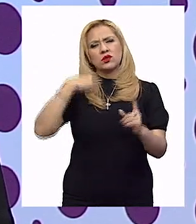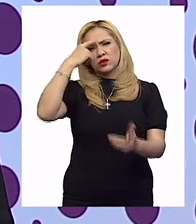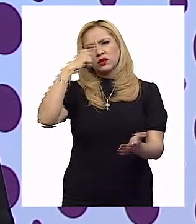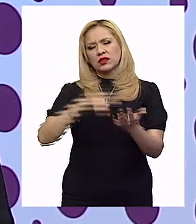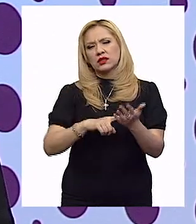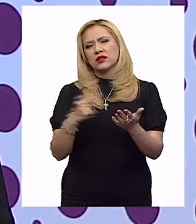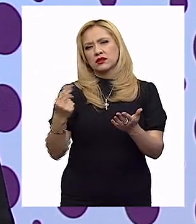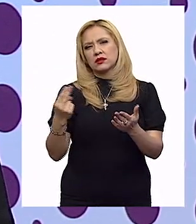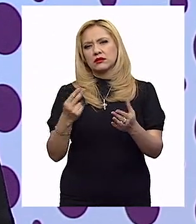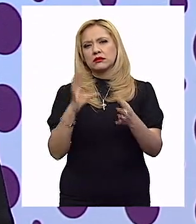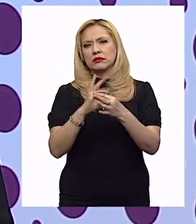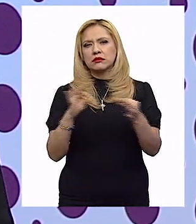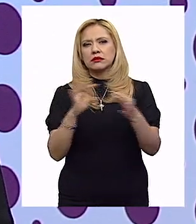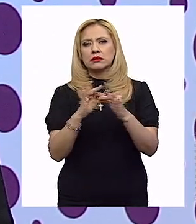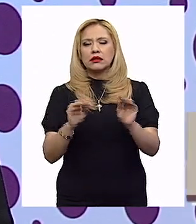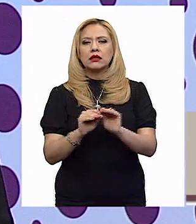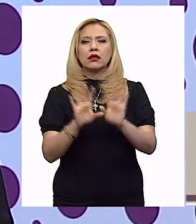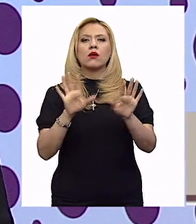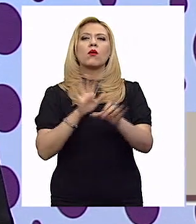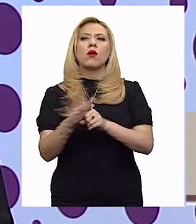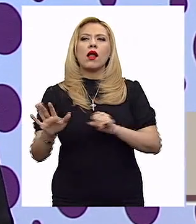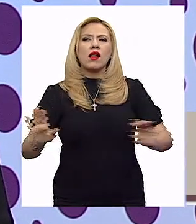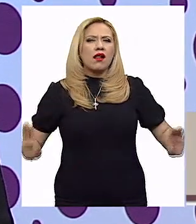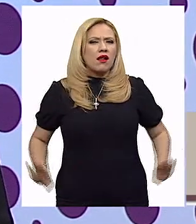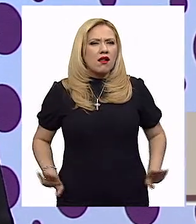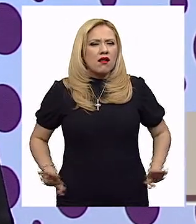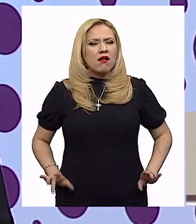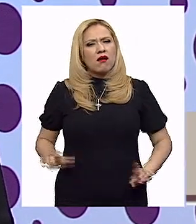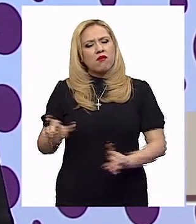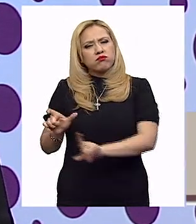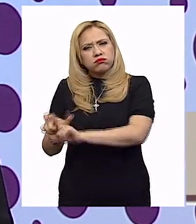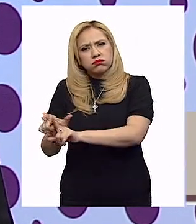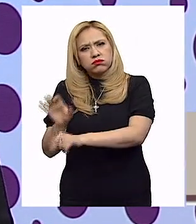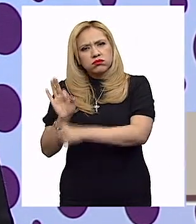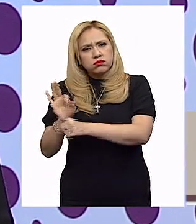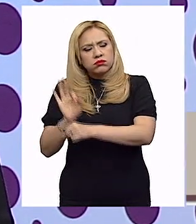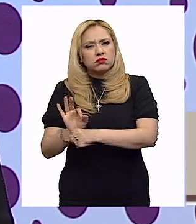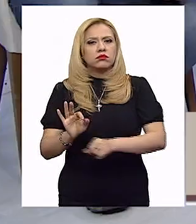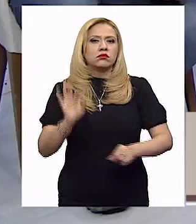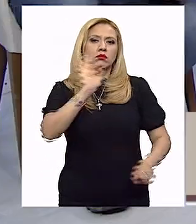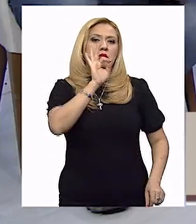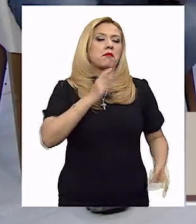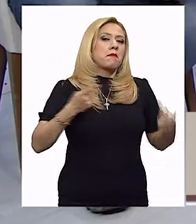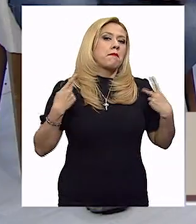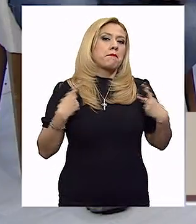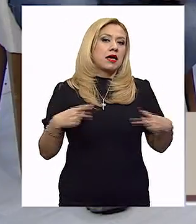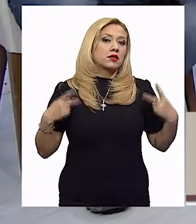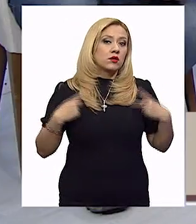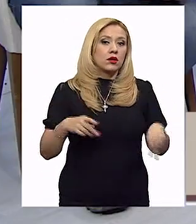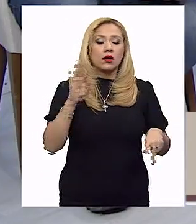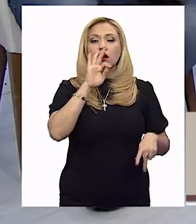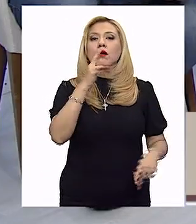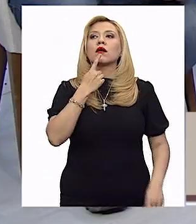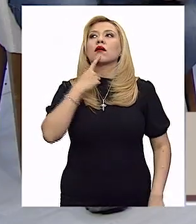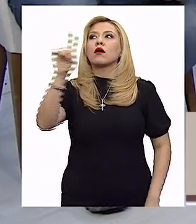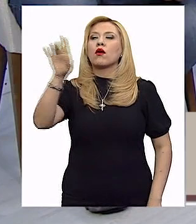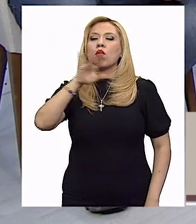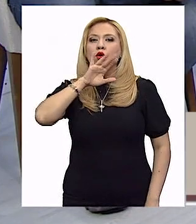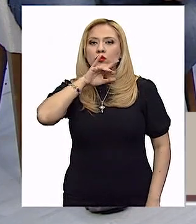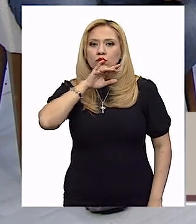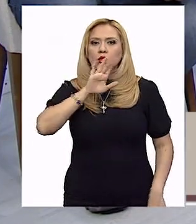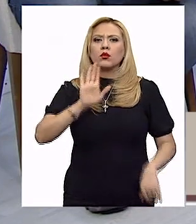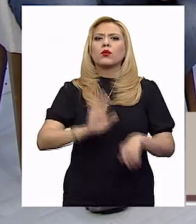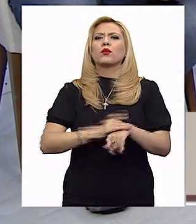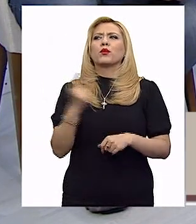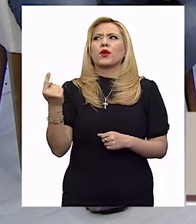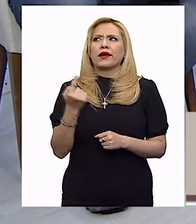saber cuál es el estándar, digamos, de protección que debería de tener alguna persona en caso de que denuncie un acto de corrupción y por qué